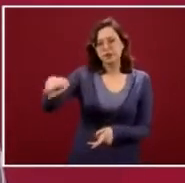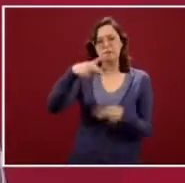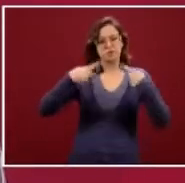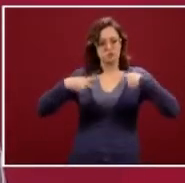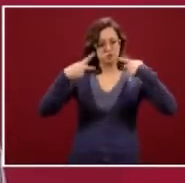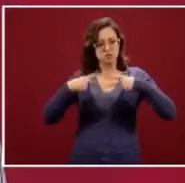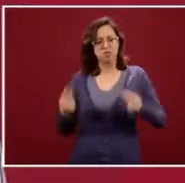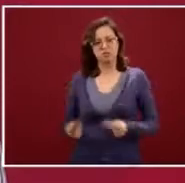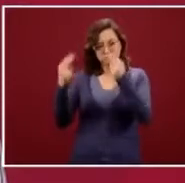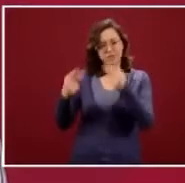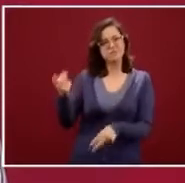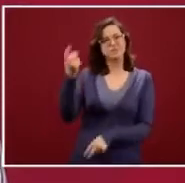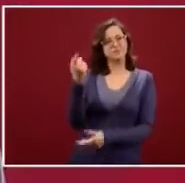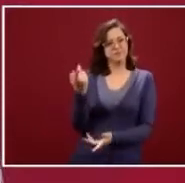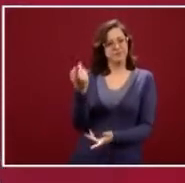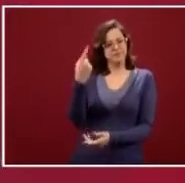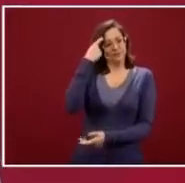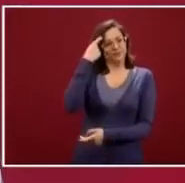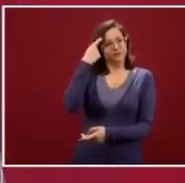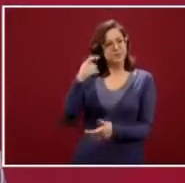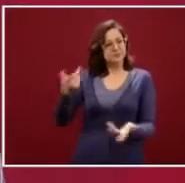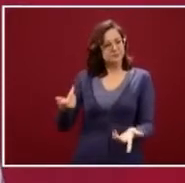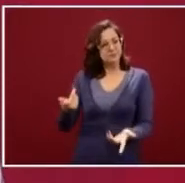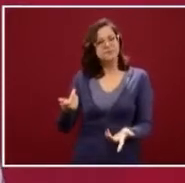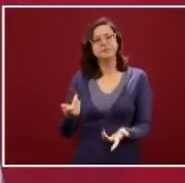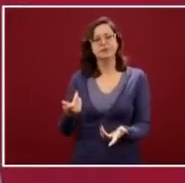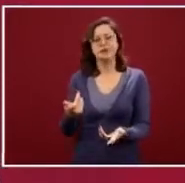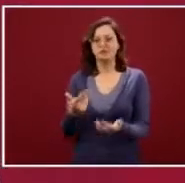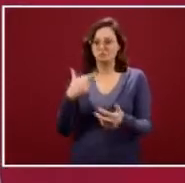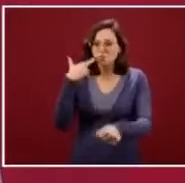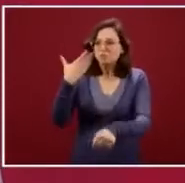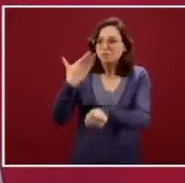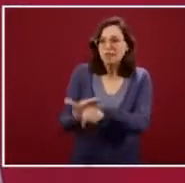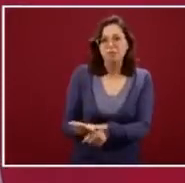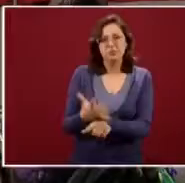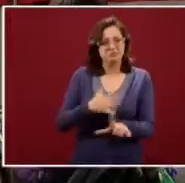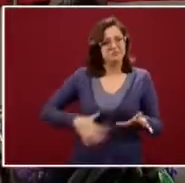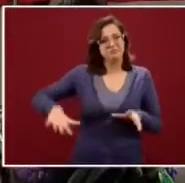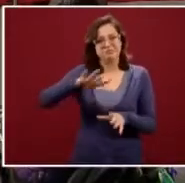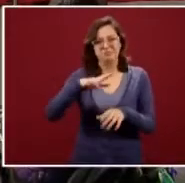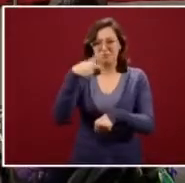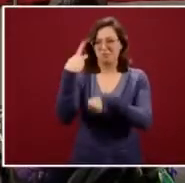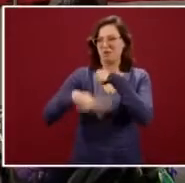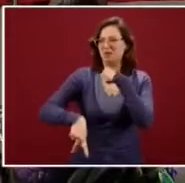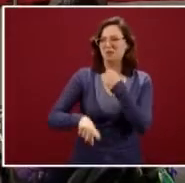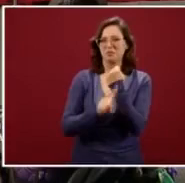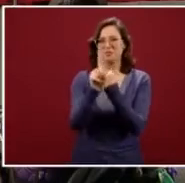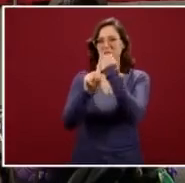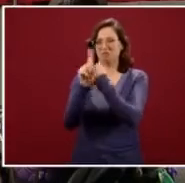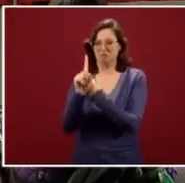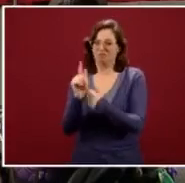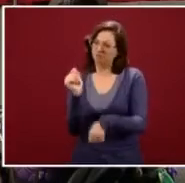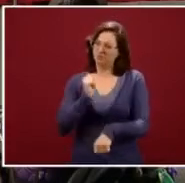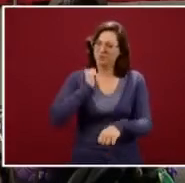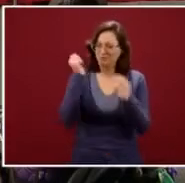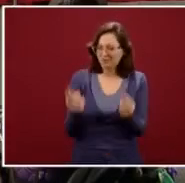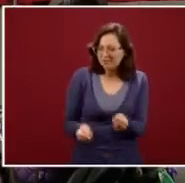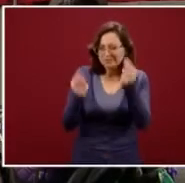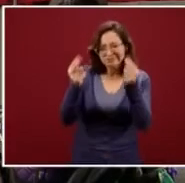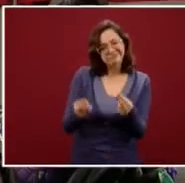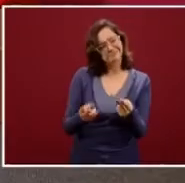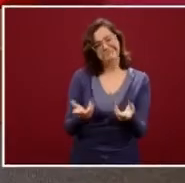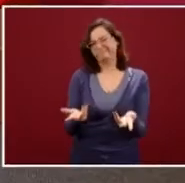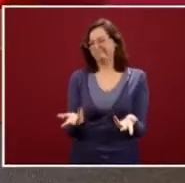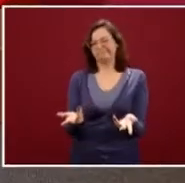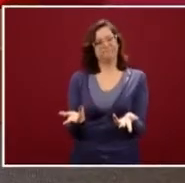de responsabilidad social y no quieran lucrar en un momento donde existe una necesidad de